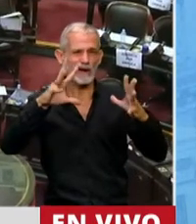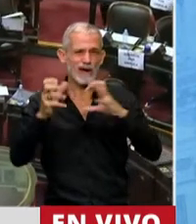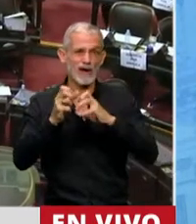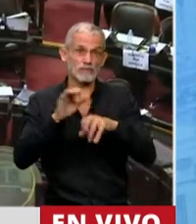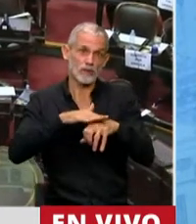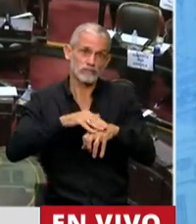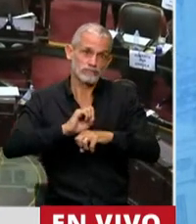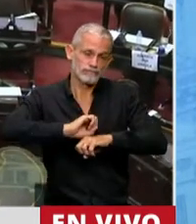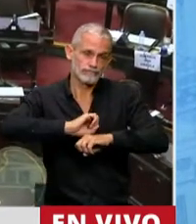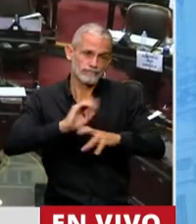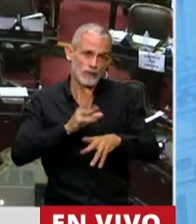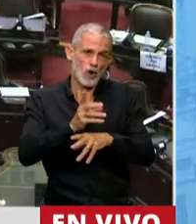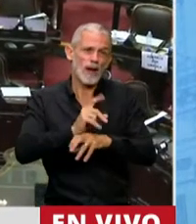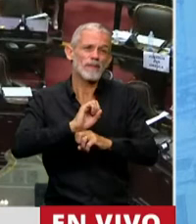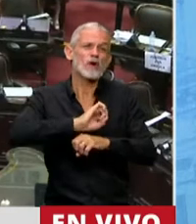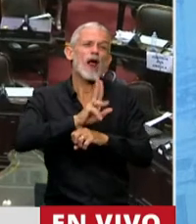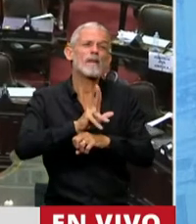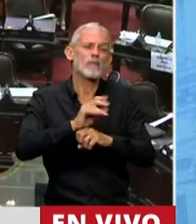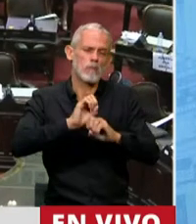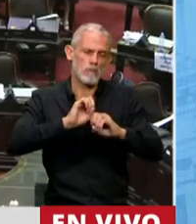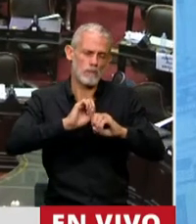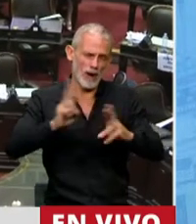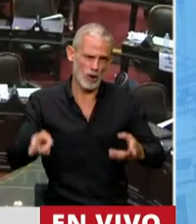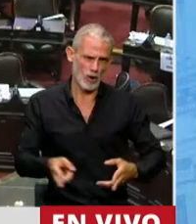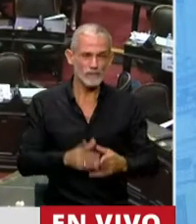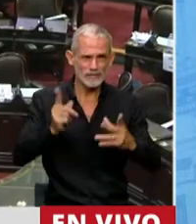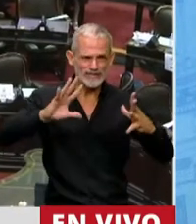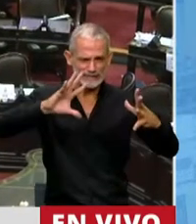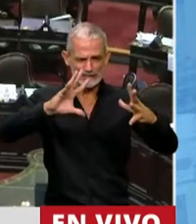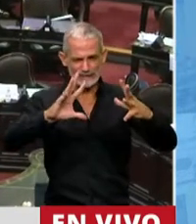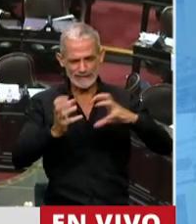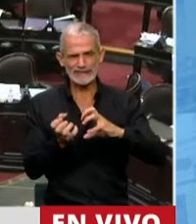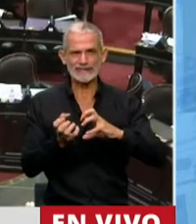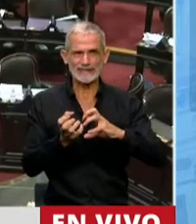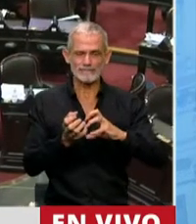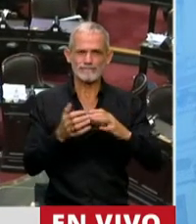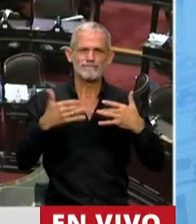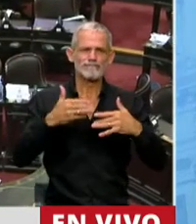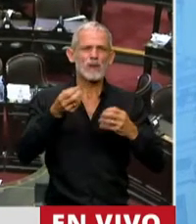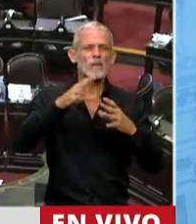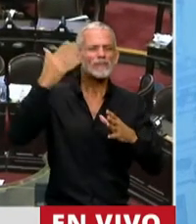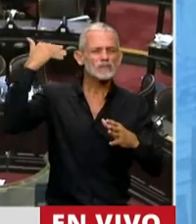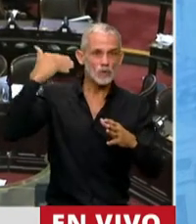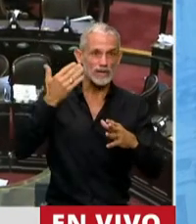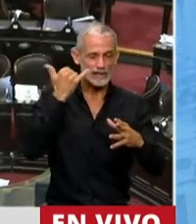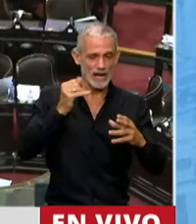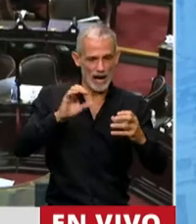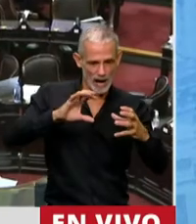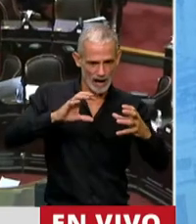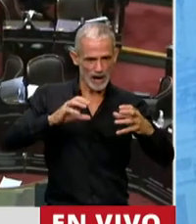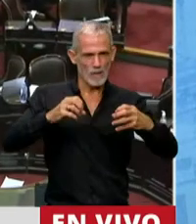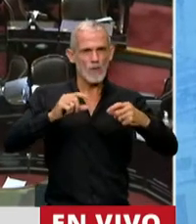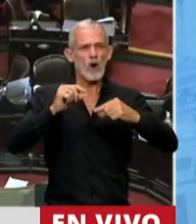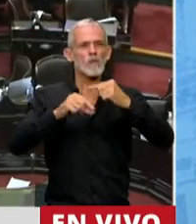con la pandemia, pero esta caída ya empezó a recuperarse,